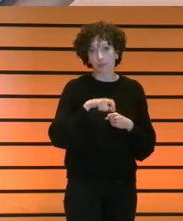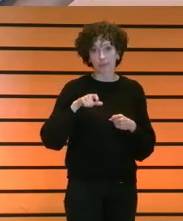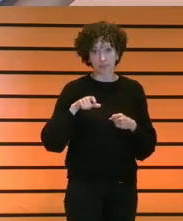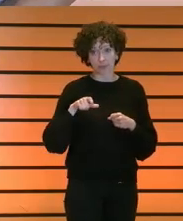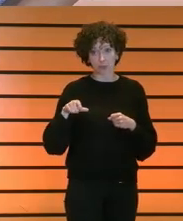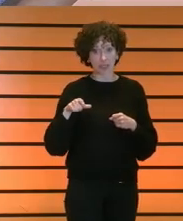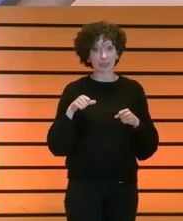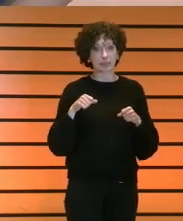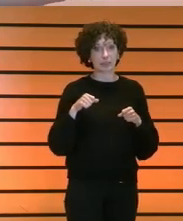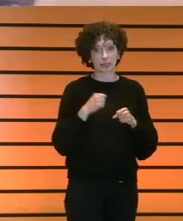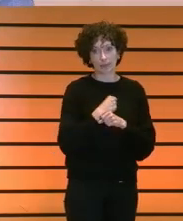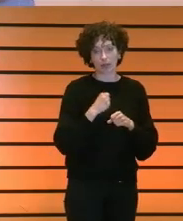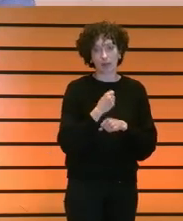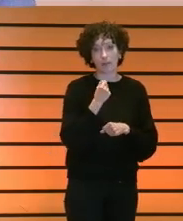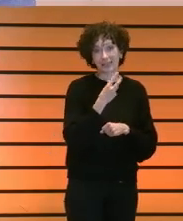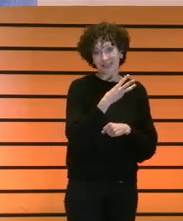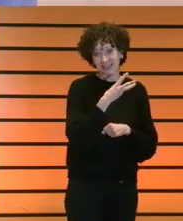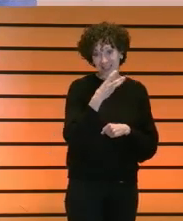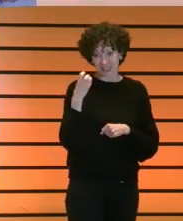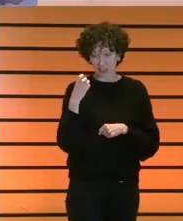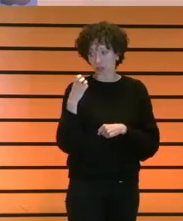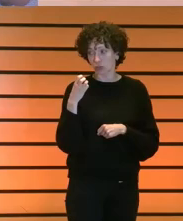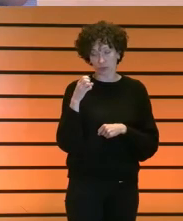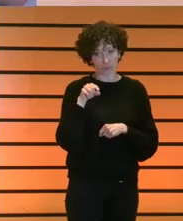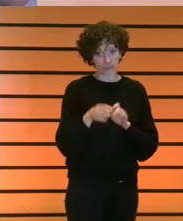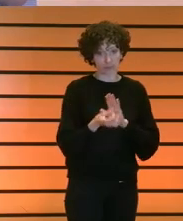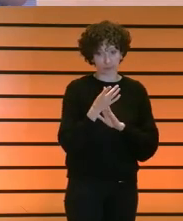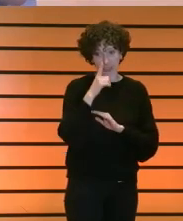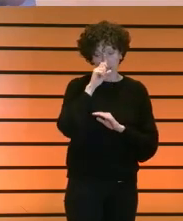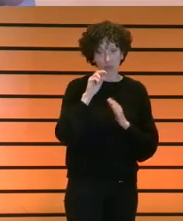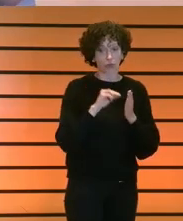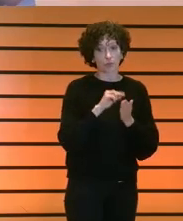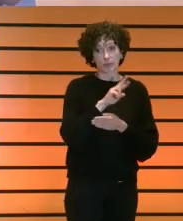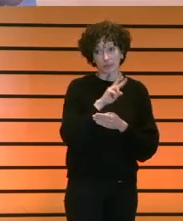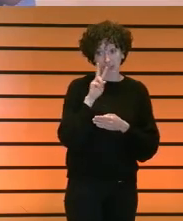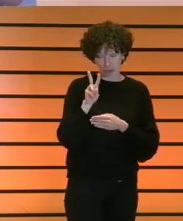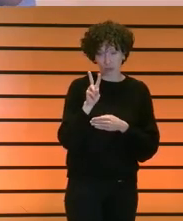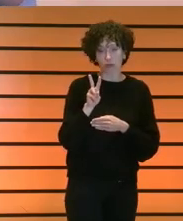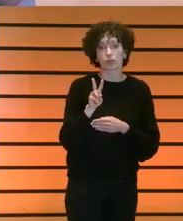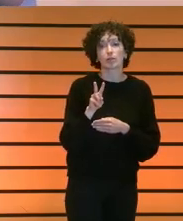empleos que Moda Re, según los datos que tenéis publicados, que se han generado en 2022,